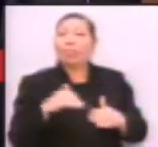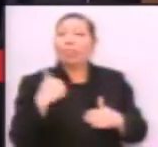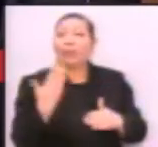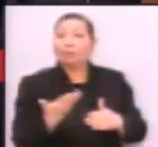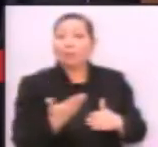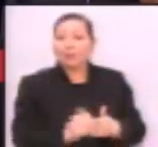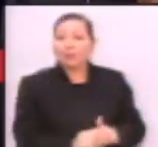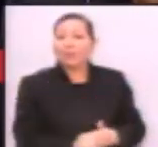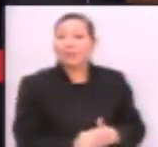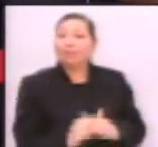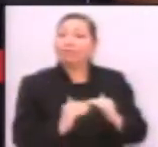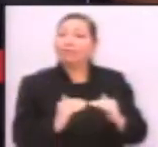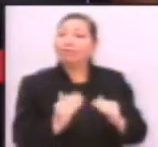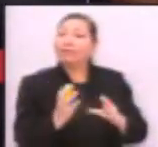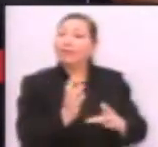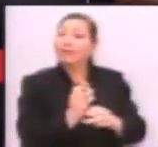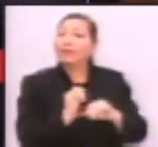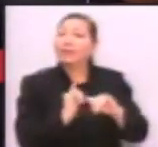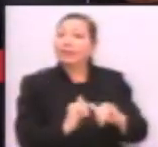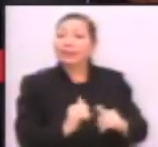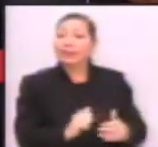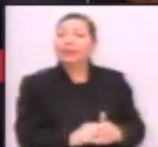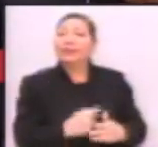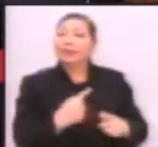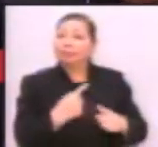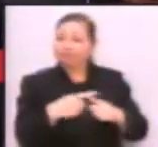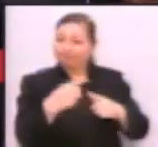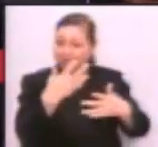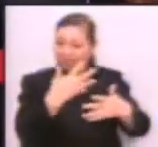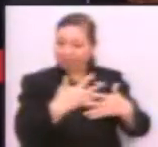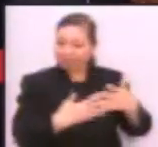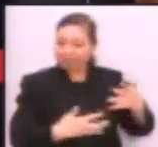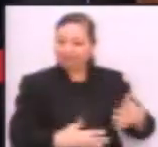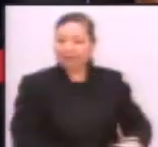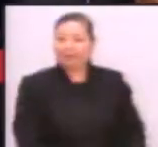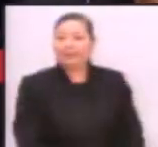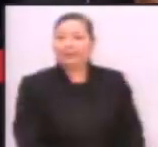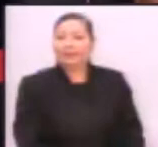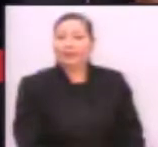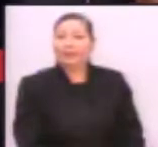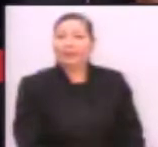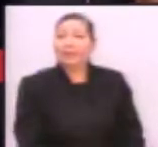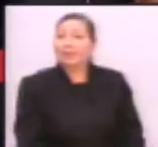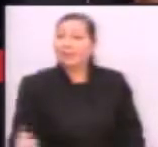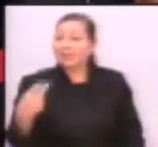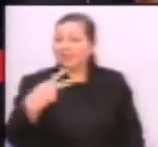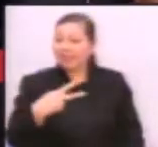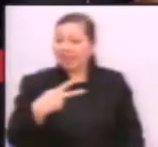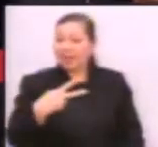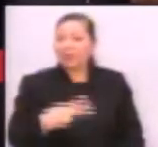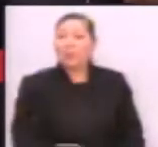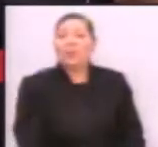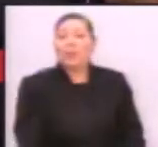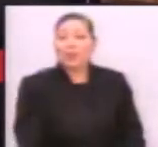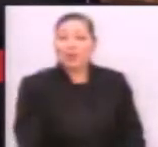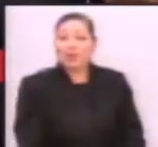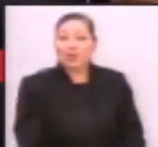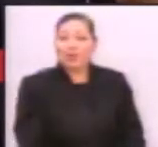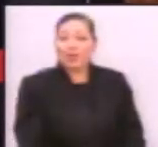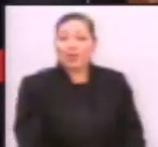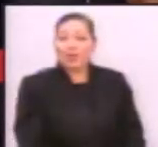la situación de los márgenes de retención, etcétera, etcétera, etcétera. En segundo lugar, señor